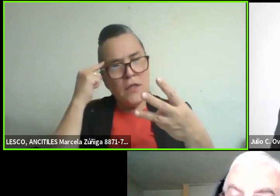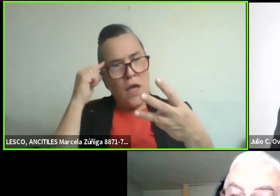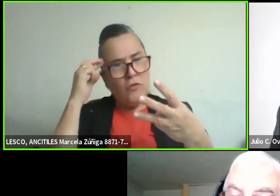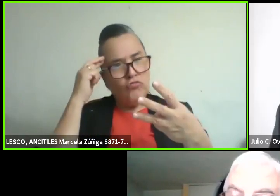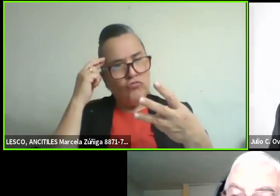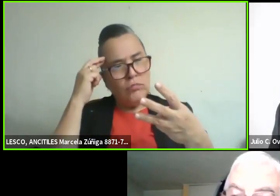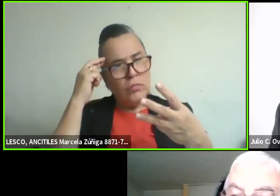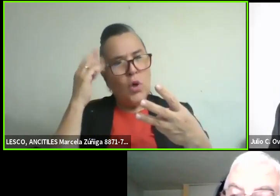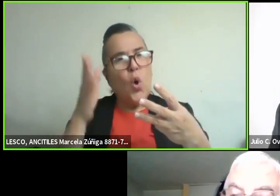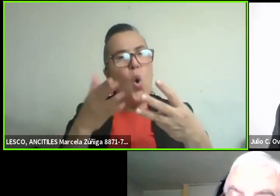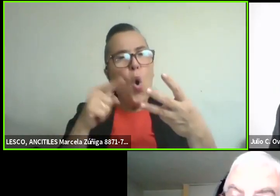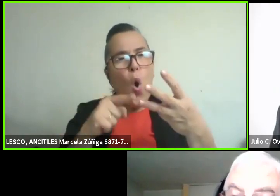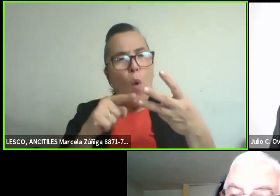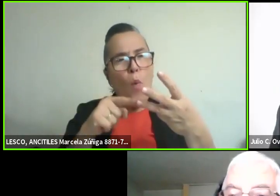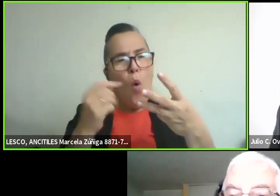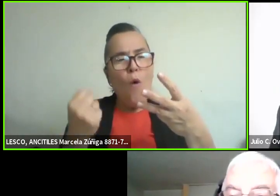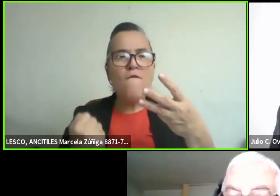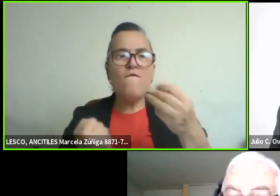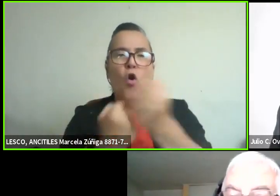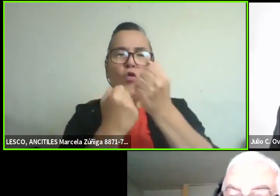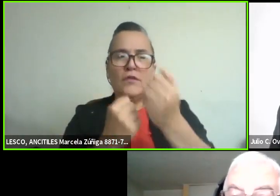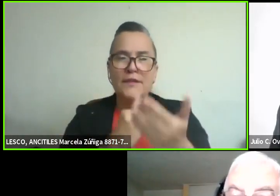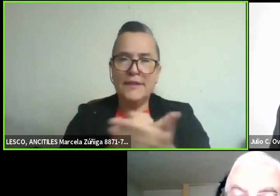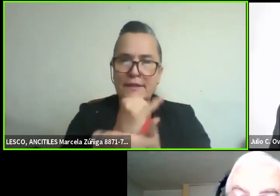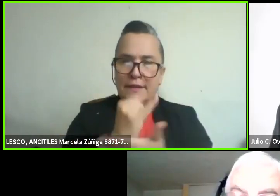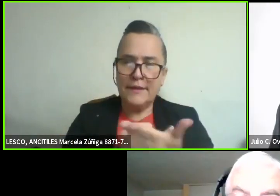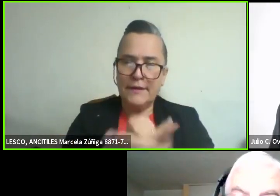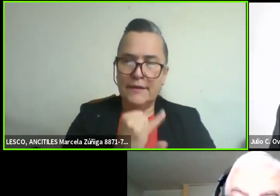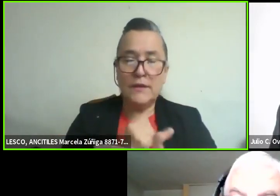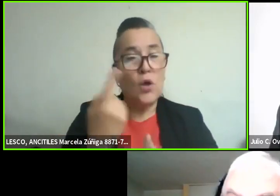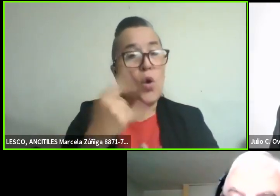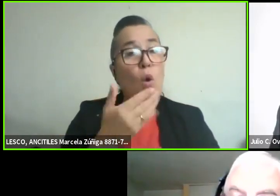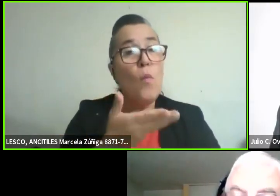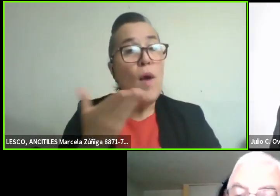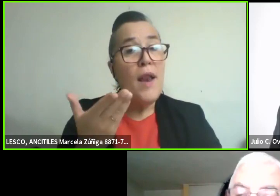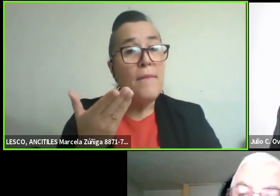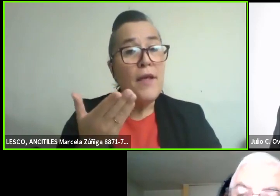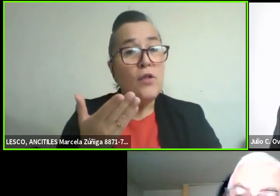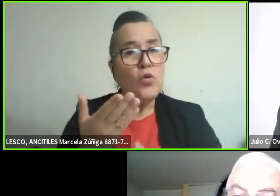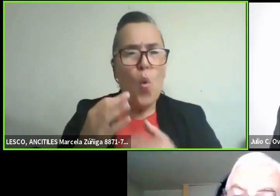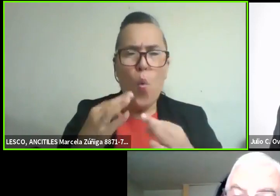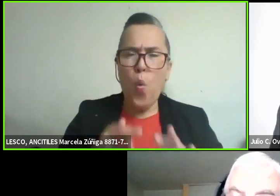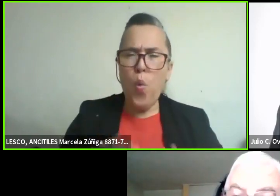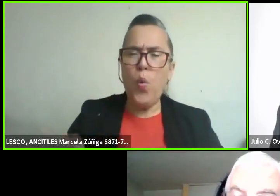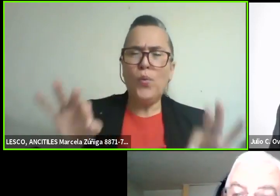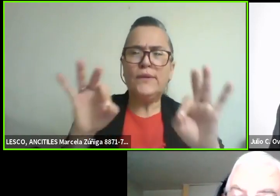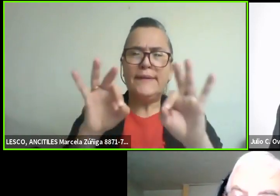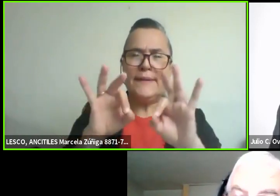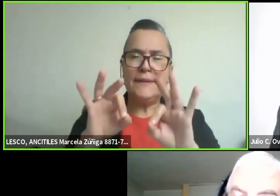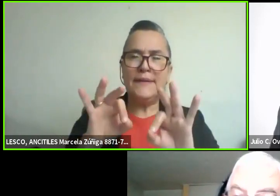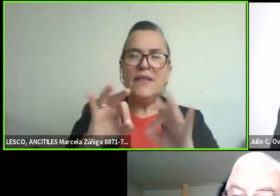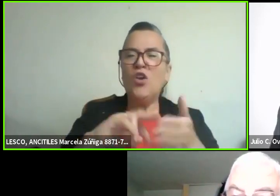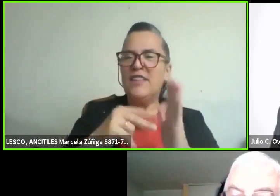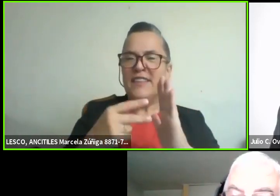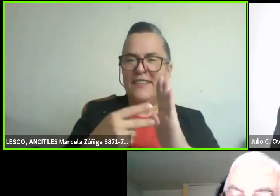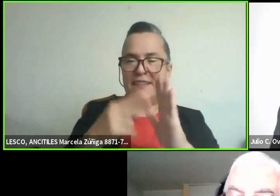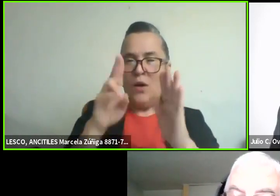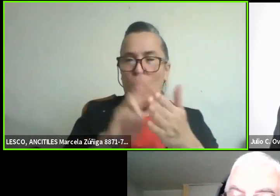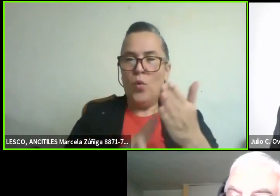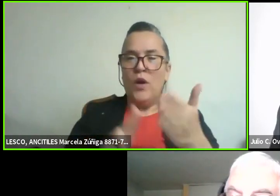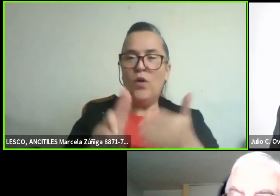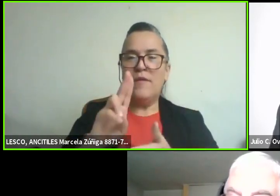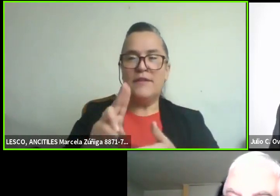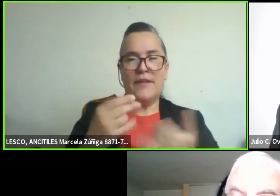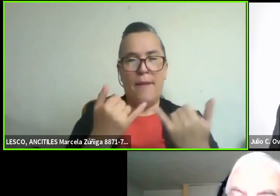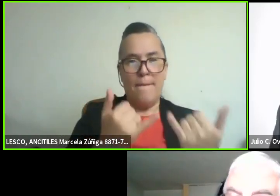como fortalecer la investigación como elemento consustancial como hemos visto de lo que es una universidad moderna